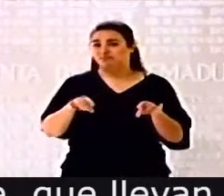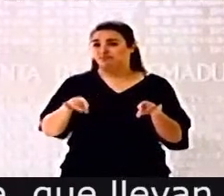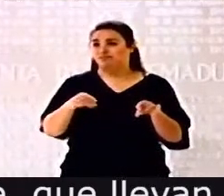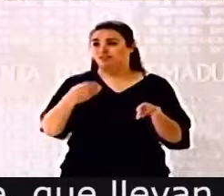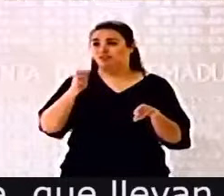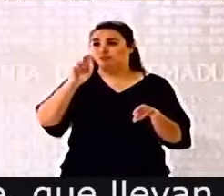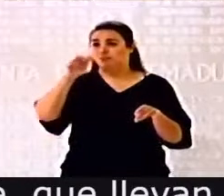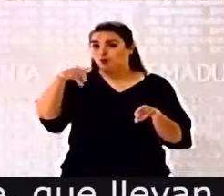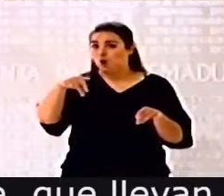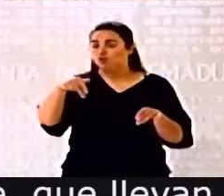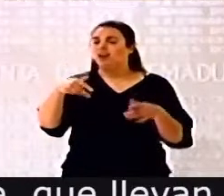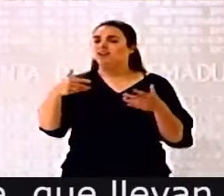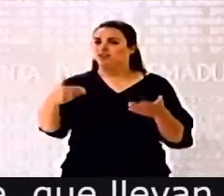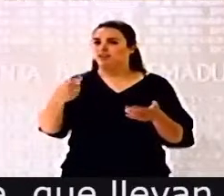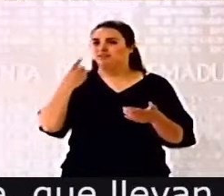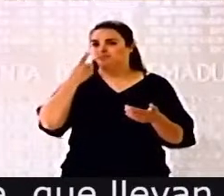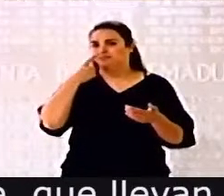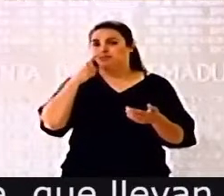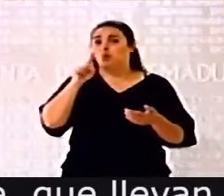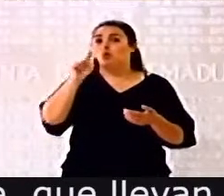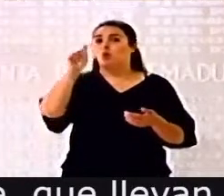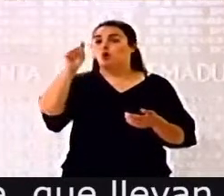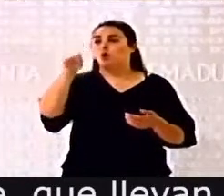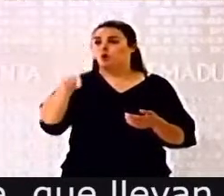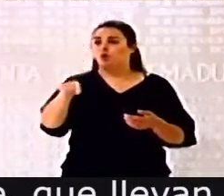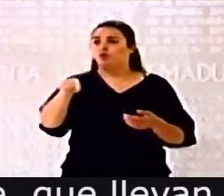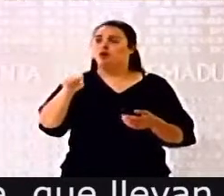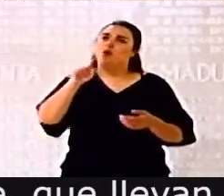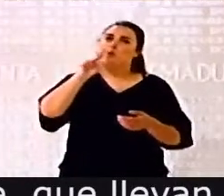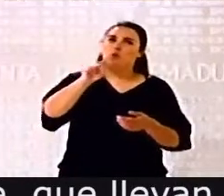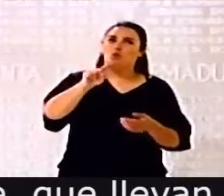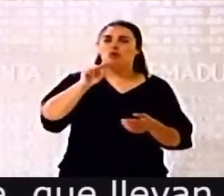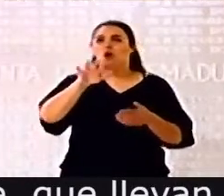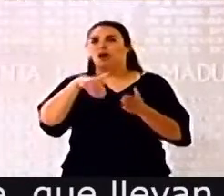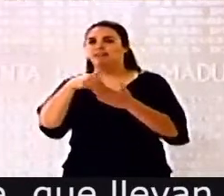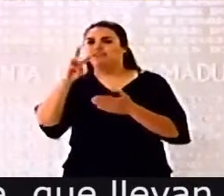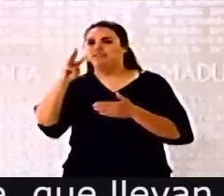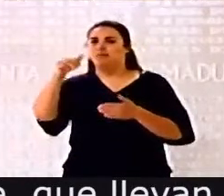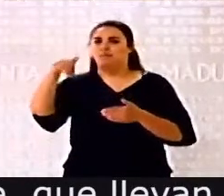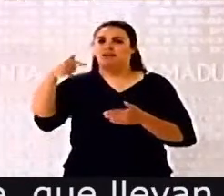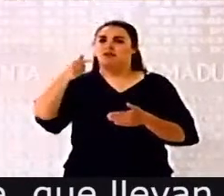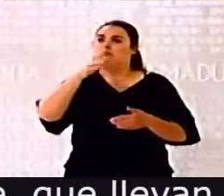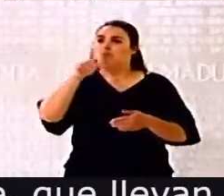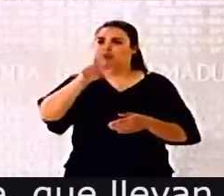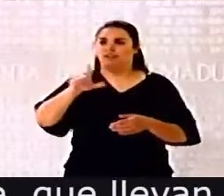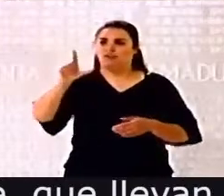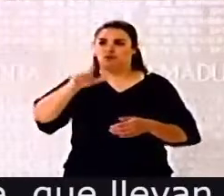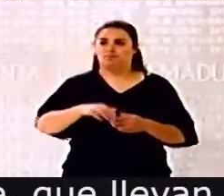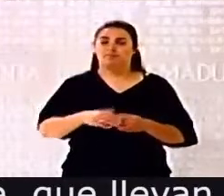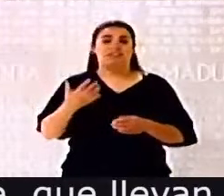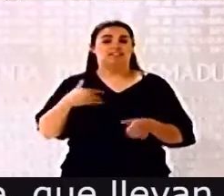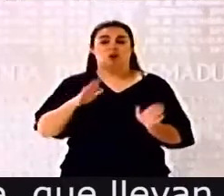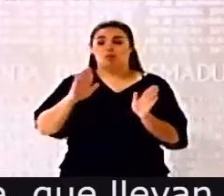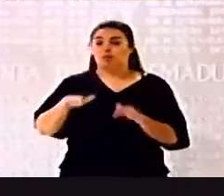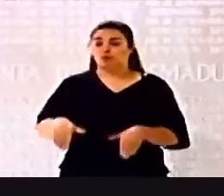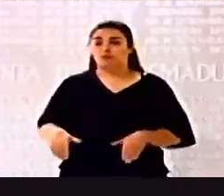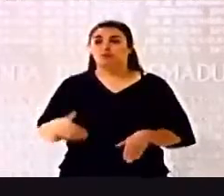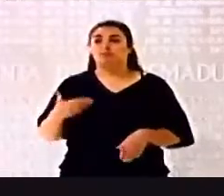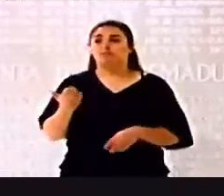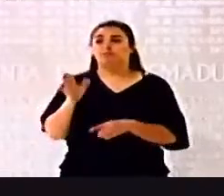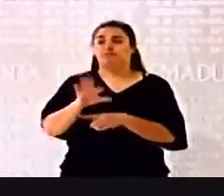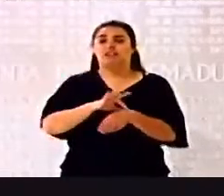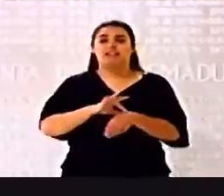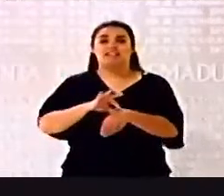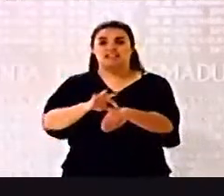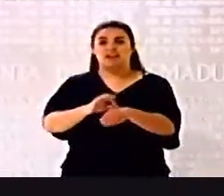bromo, de 1 a 3 miligramos por litro. Y por último, le presento la guía de